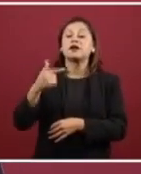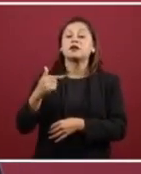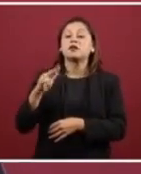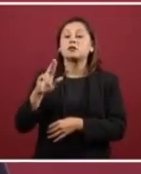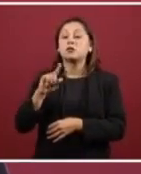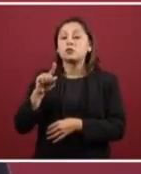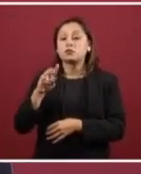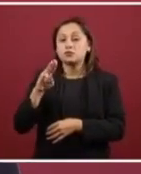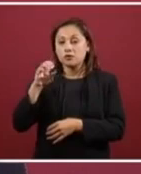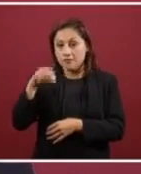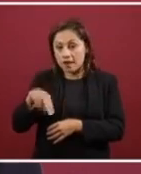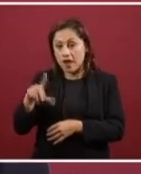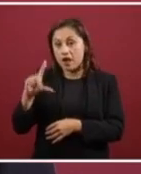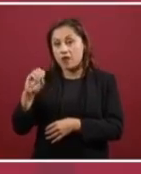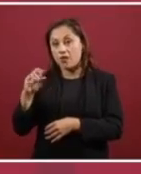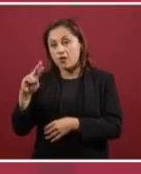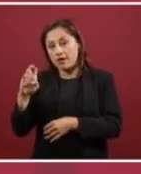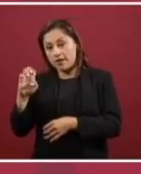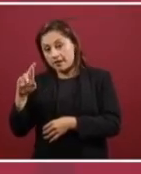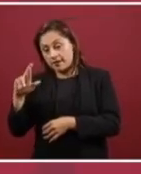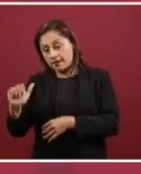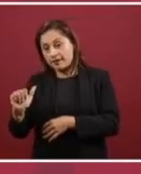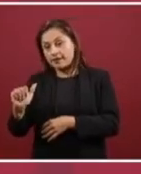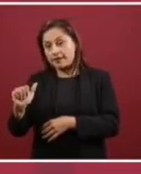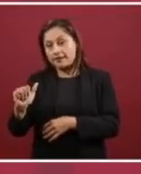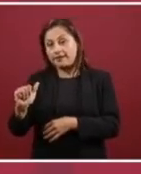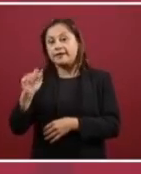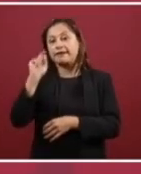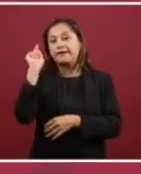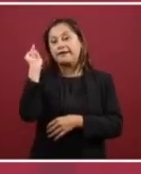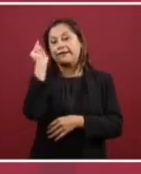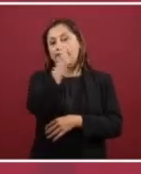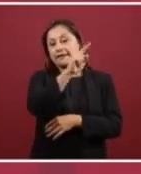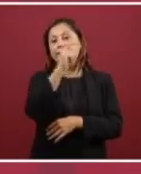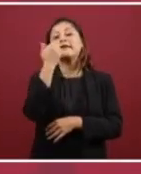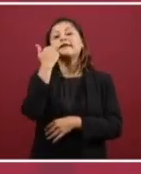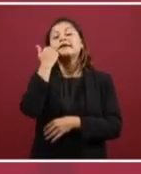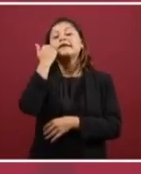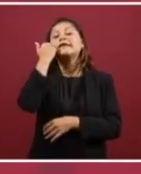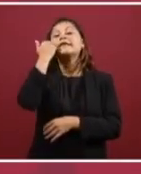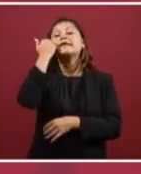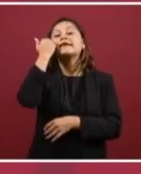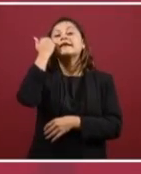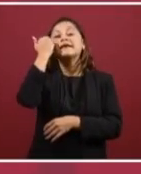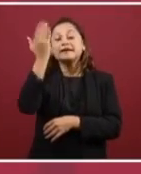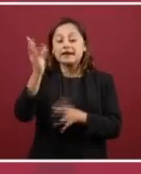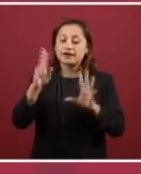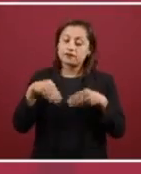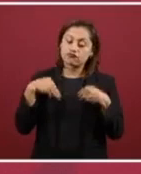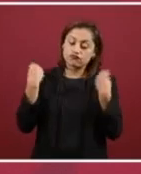quiere que su riqueza se entregue a las comunidades